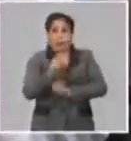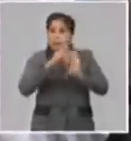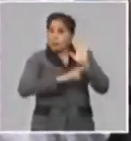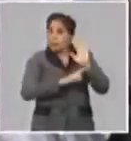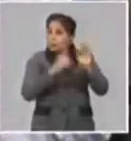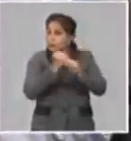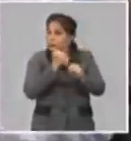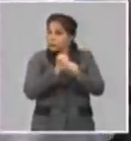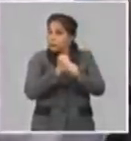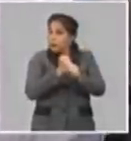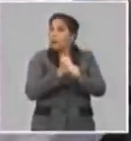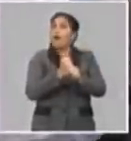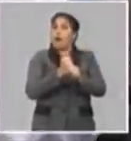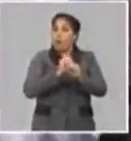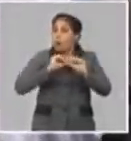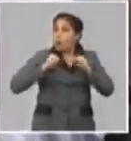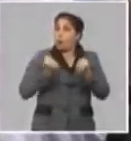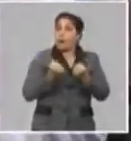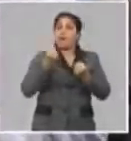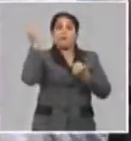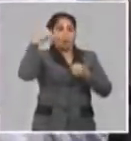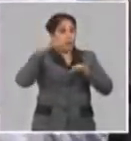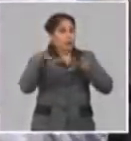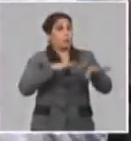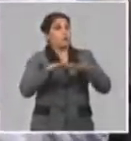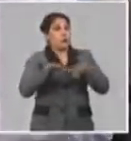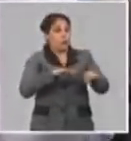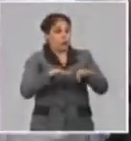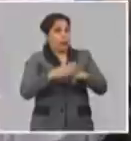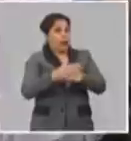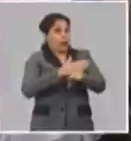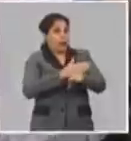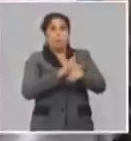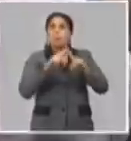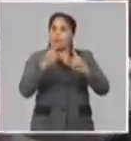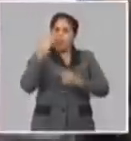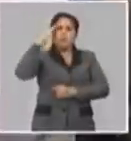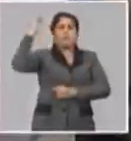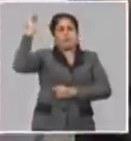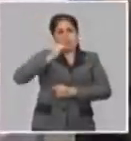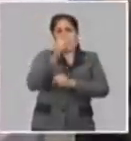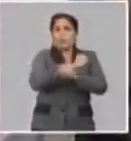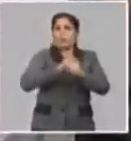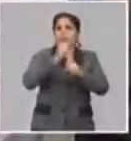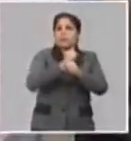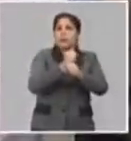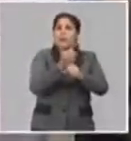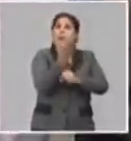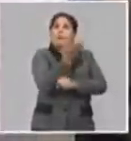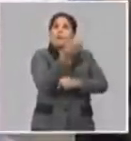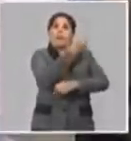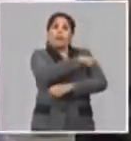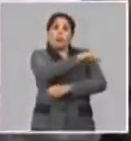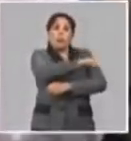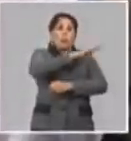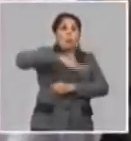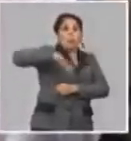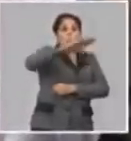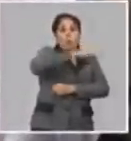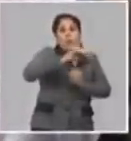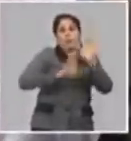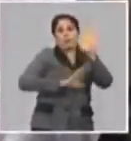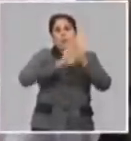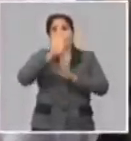trabajo y creación de condiciones, pero tenemos que utilizar la demanda interna también en función del